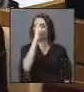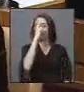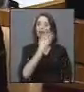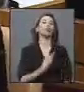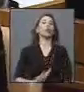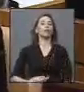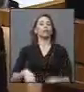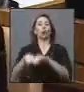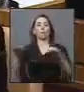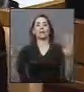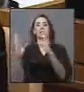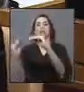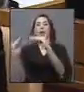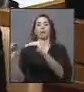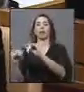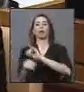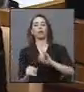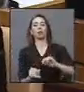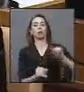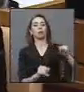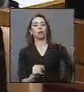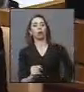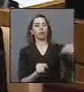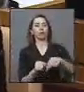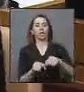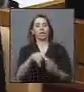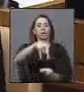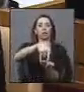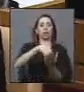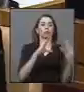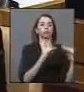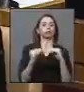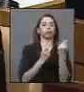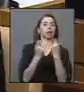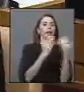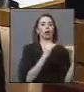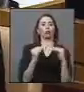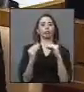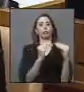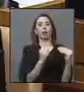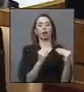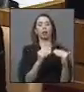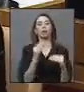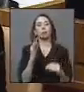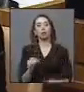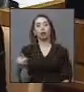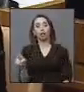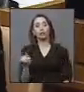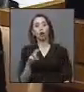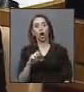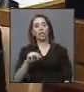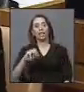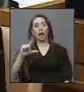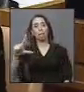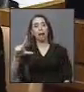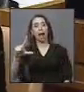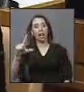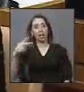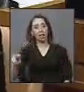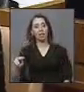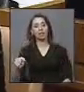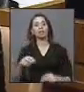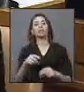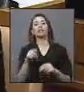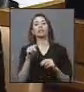gobierno negocia en una mesa y después negocia en el Parlamento, en una negociación que es ramal. Y negocia con aquellos que